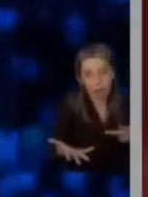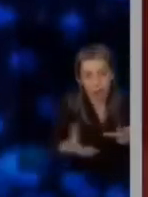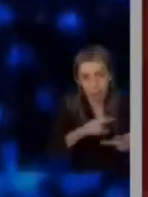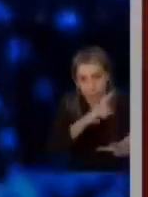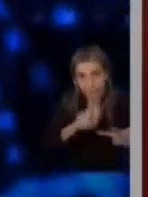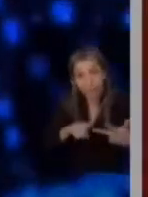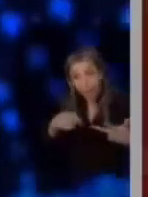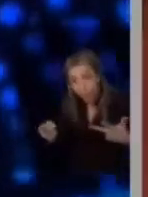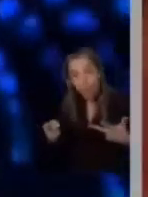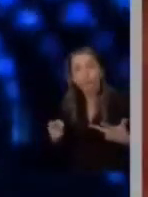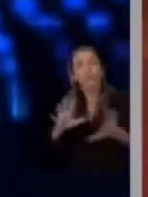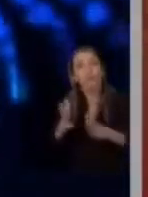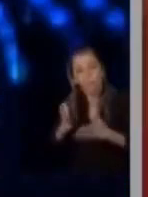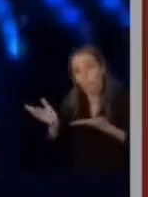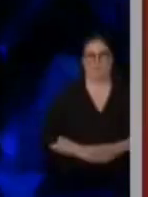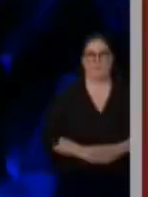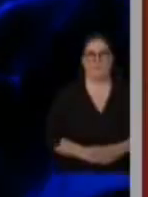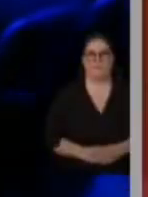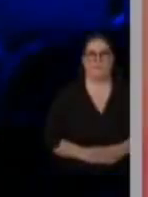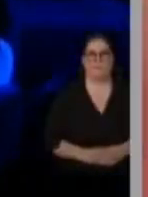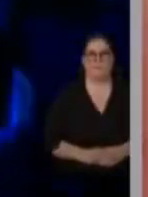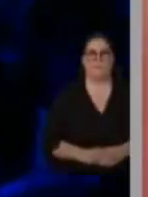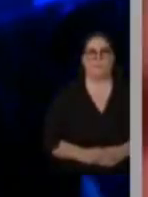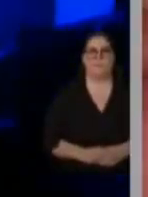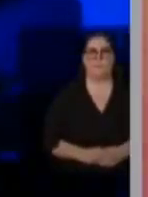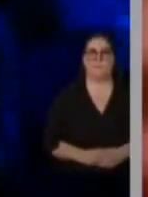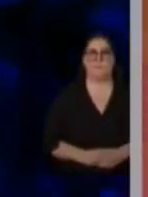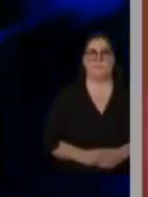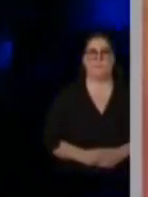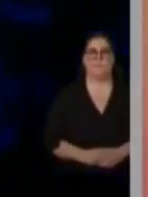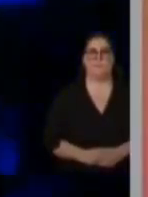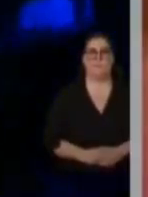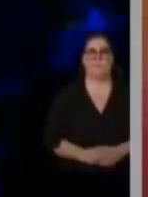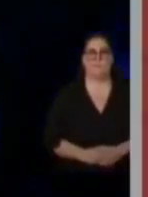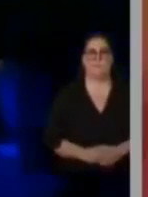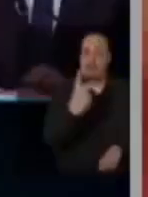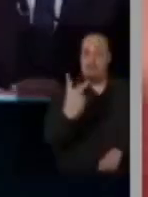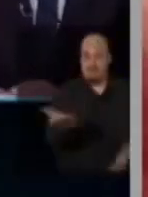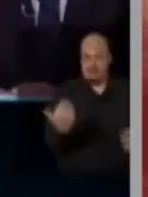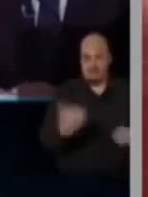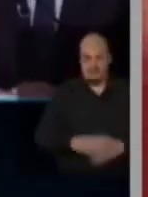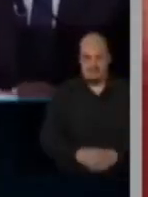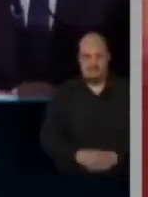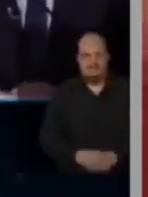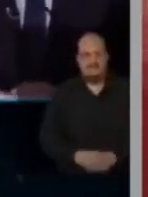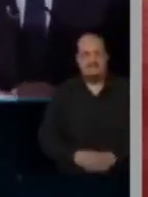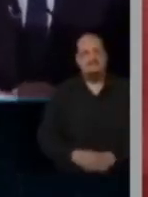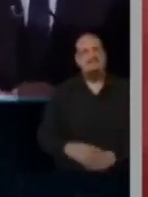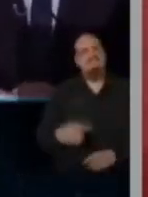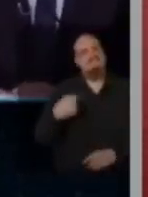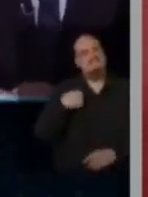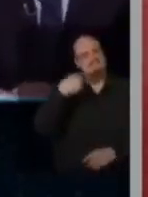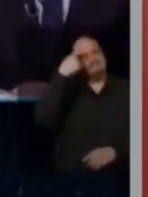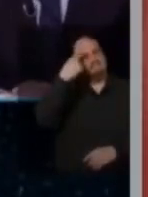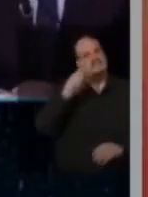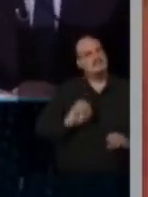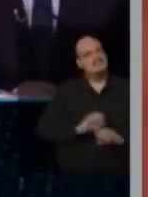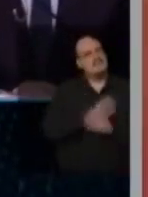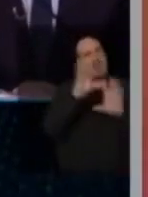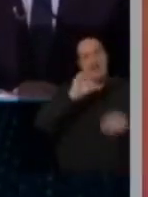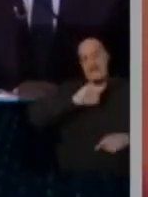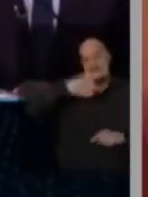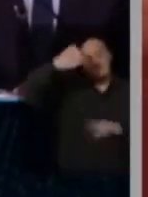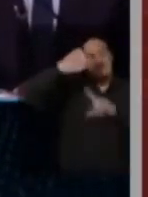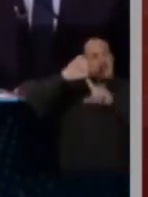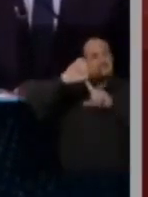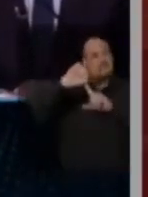un nuevo negacionismo de Javier Milei, que es el del cambio climático. No sé si alguien le va a preguntar sobre el terraplanismo, pero quizás hasta sea